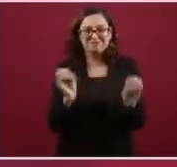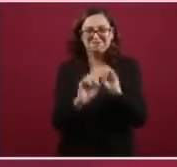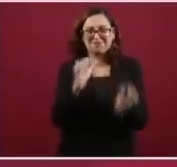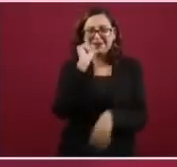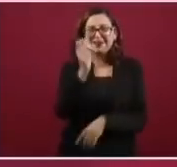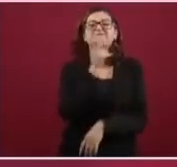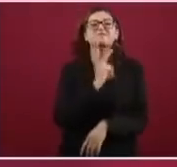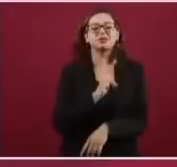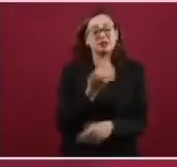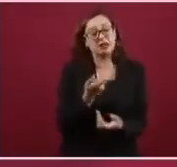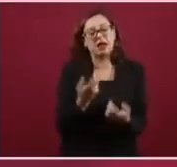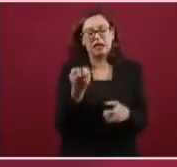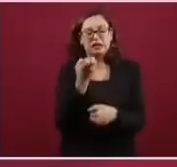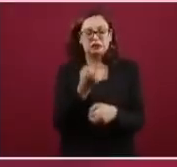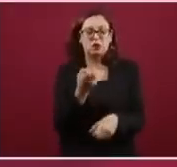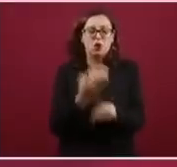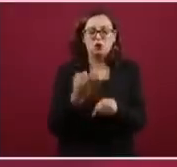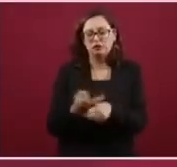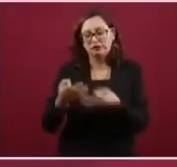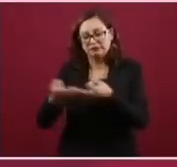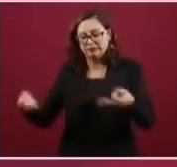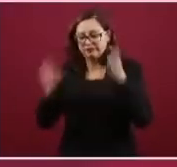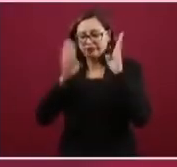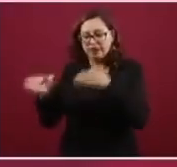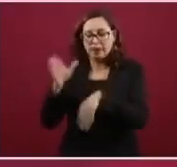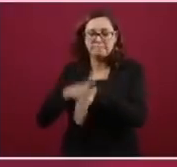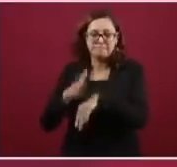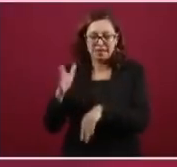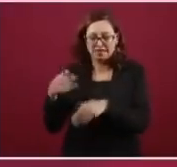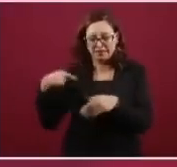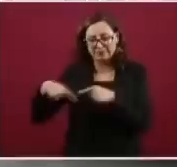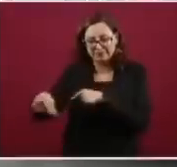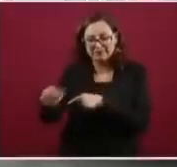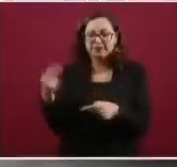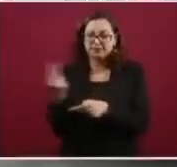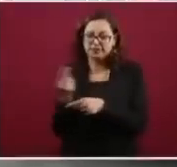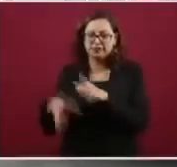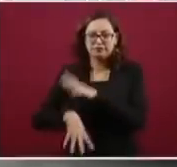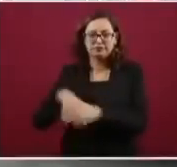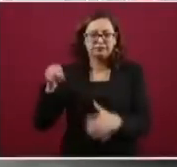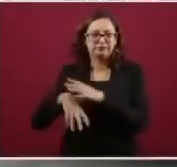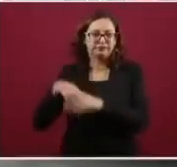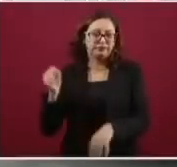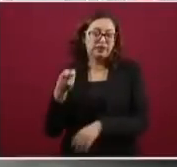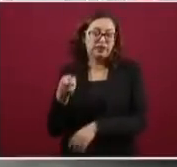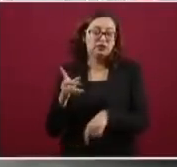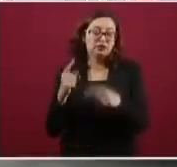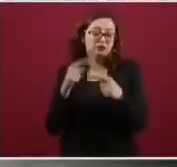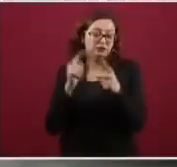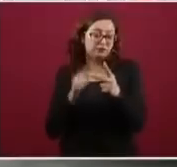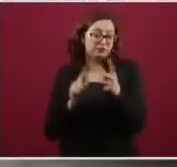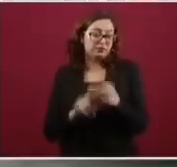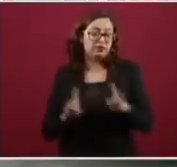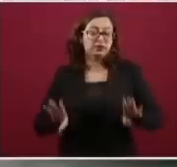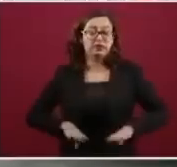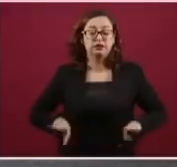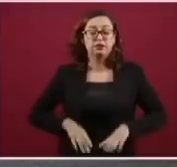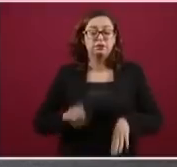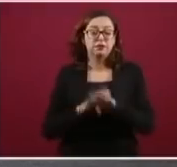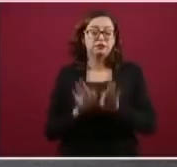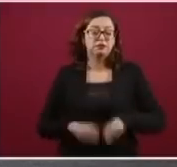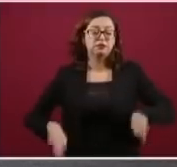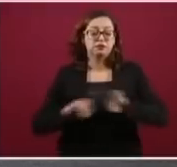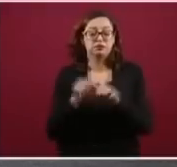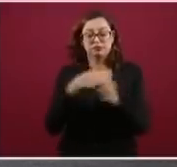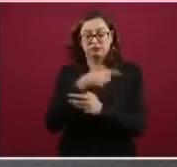porque hay que garantizar los recursos hacia asia el largo plazo estas son las tres características que explican